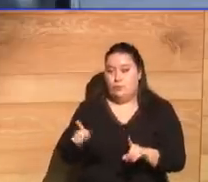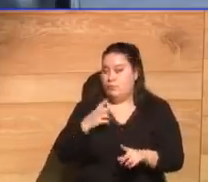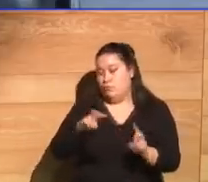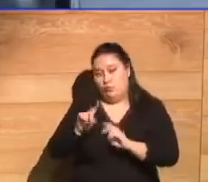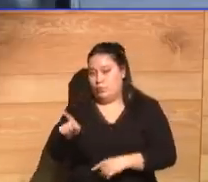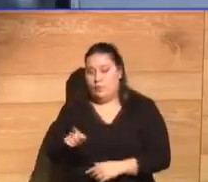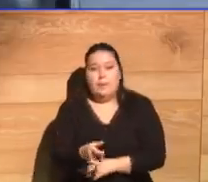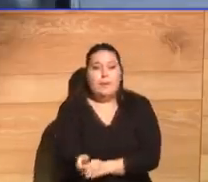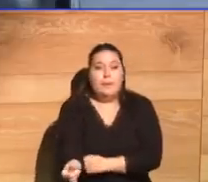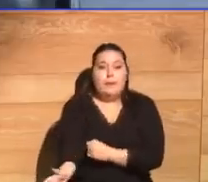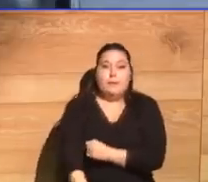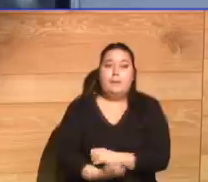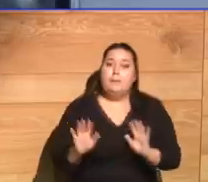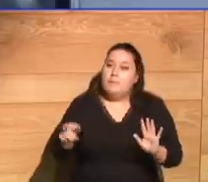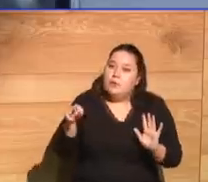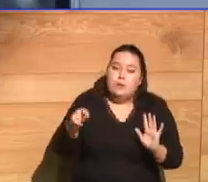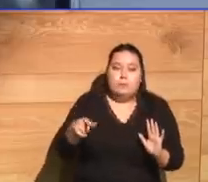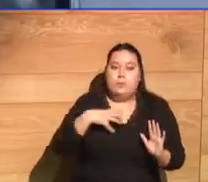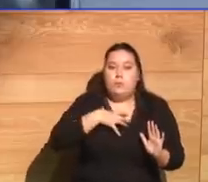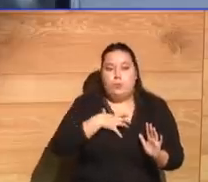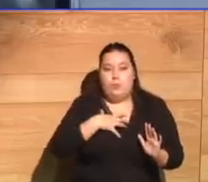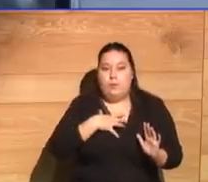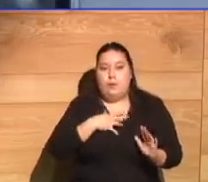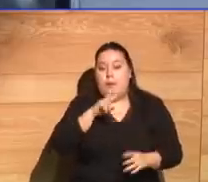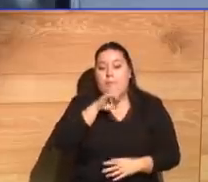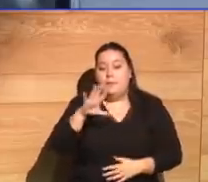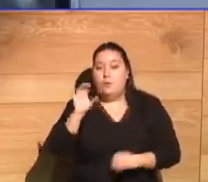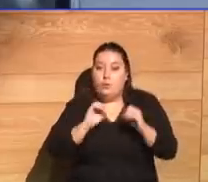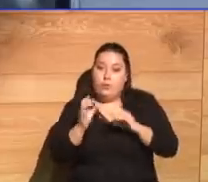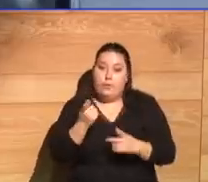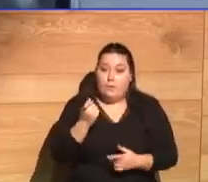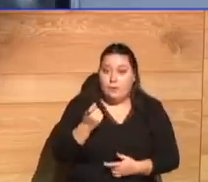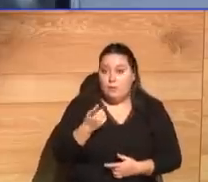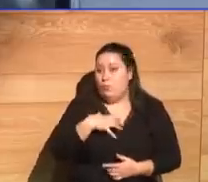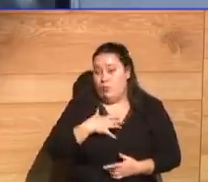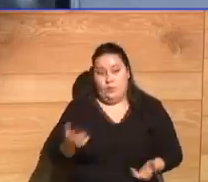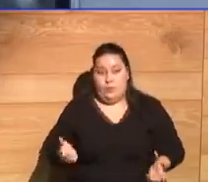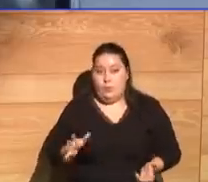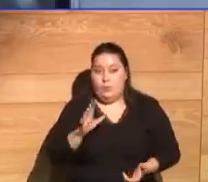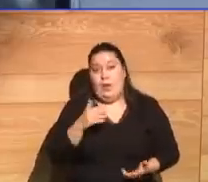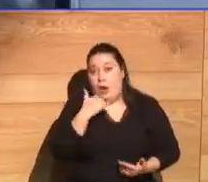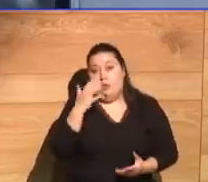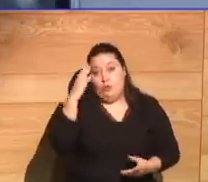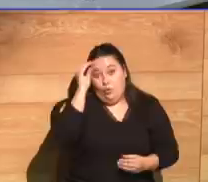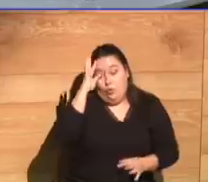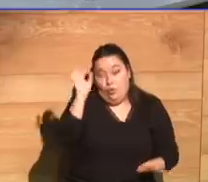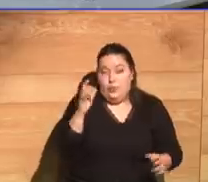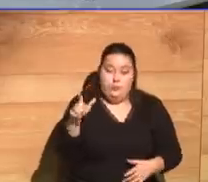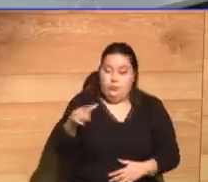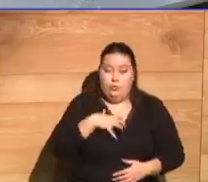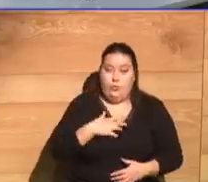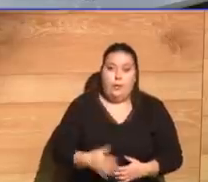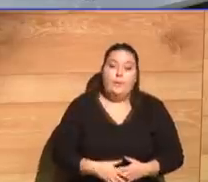eso. Pero claro, Lester no puede simplemente rodar el 25% que quedaba, que es lo razonable a priori. Quedan una serie de huecos que no se han rodado, los ruedas